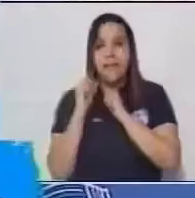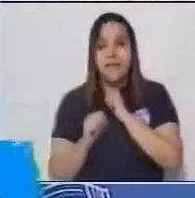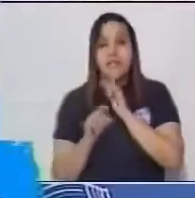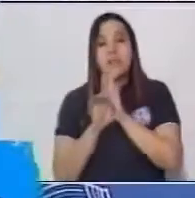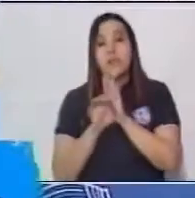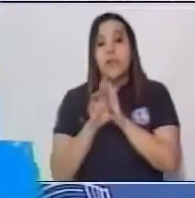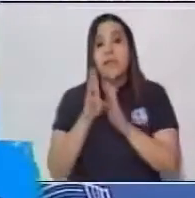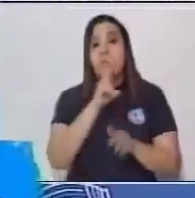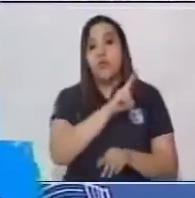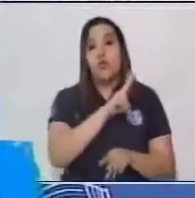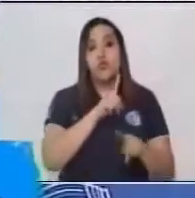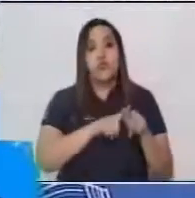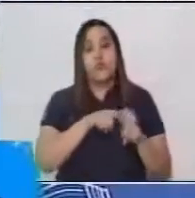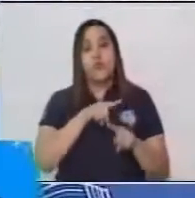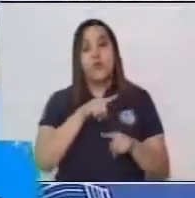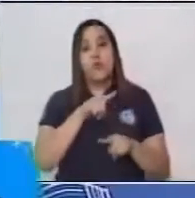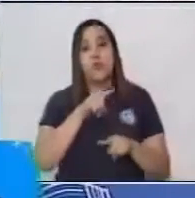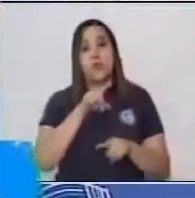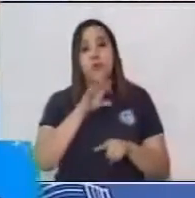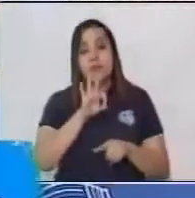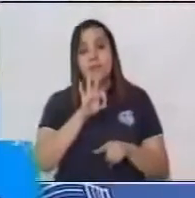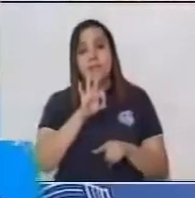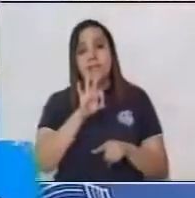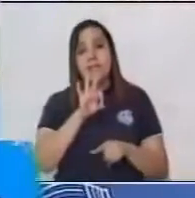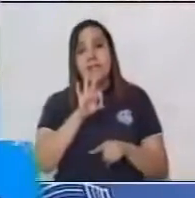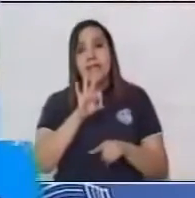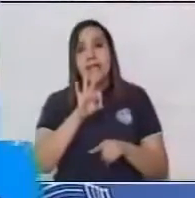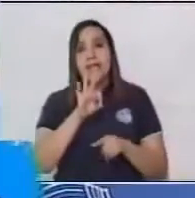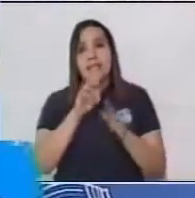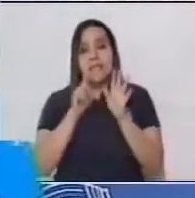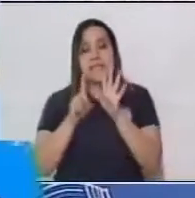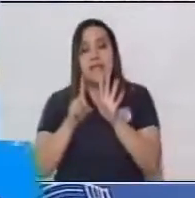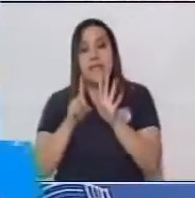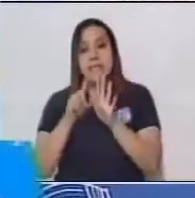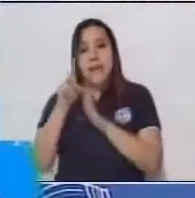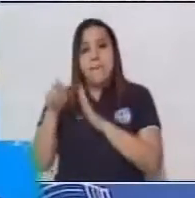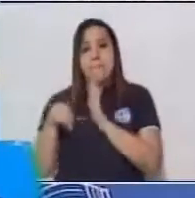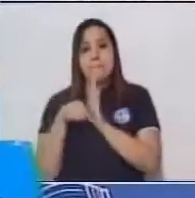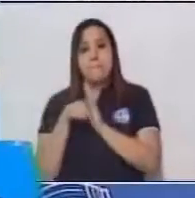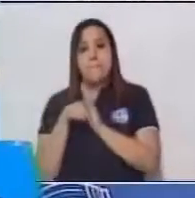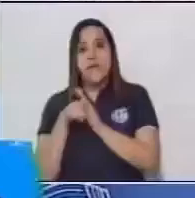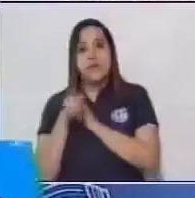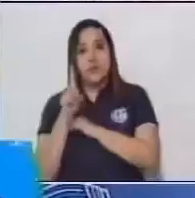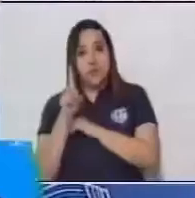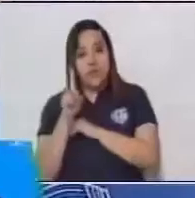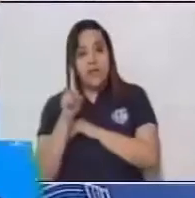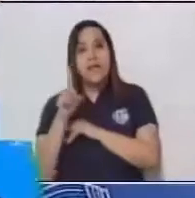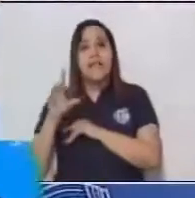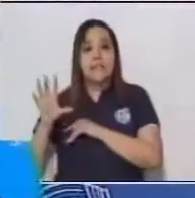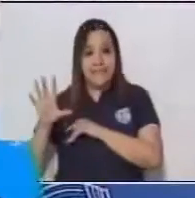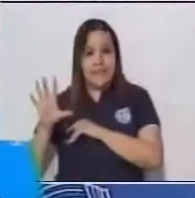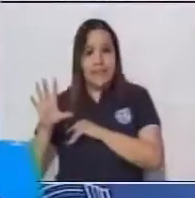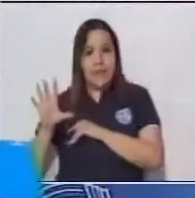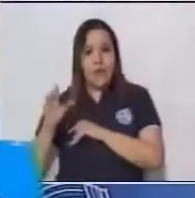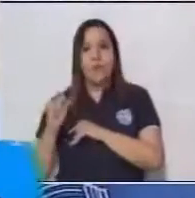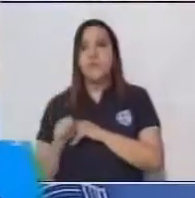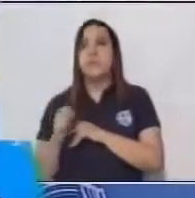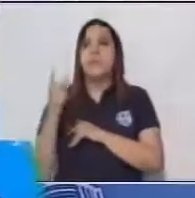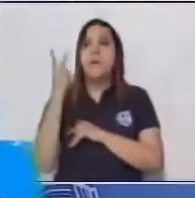3, 6, menos 1, 5. Entonces vamos a hacer las operaciones